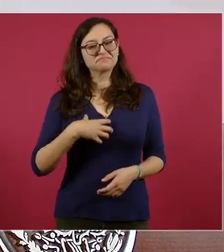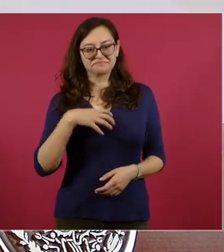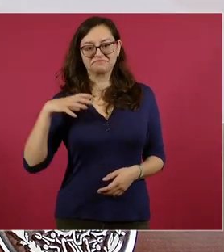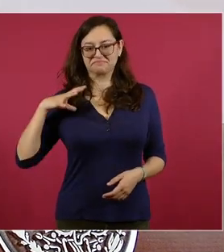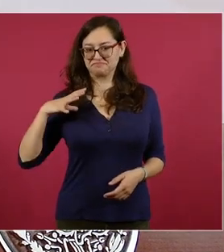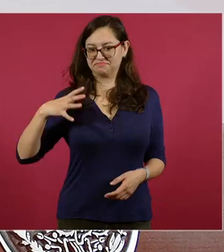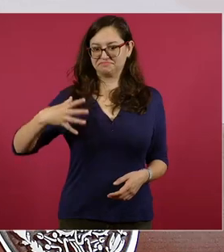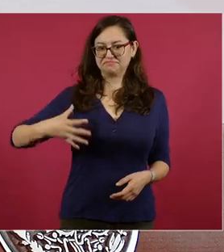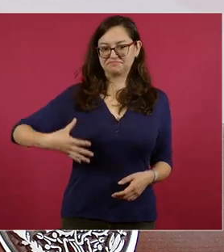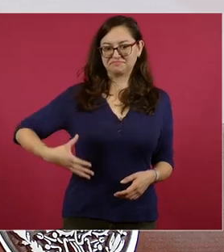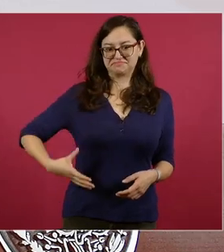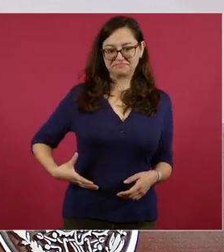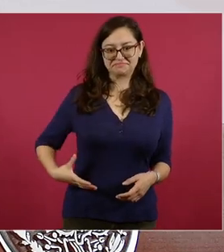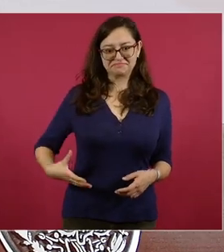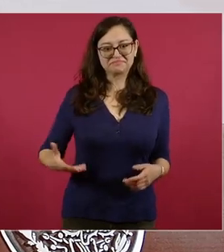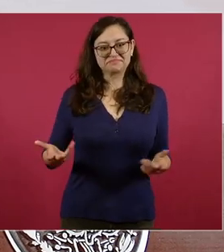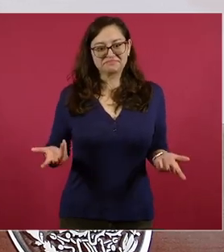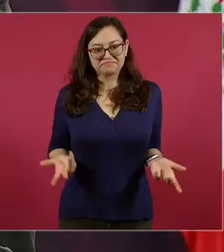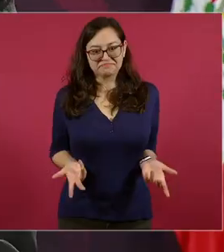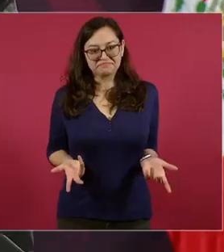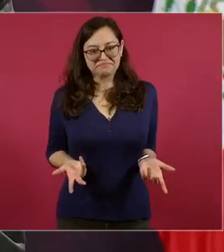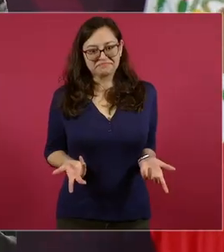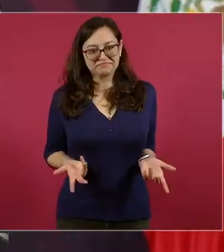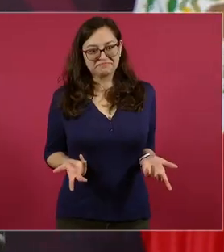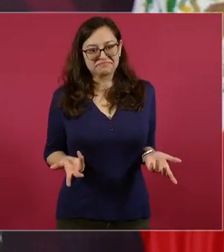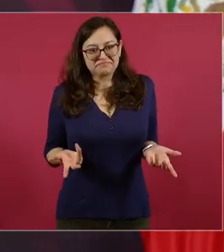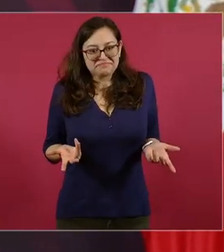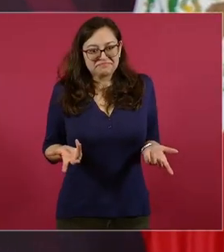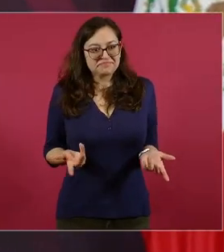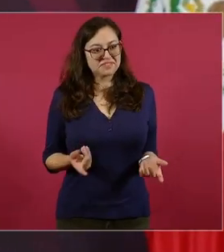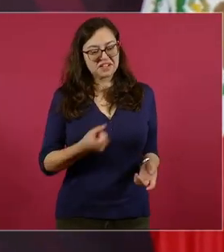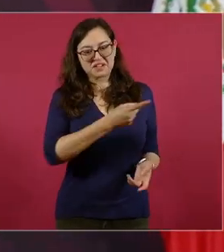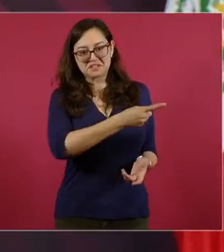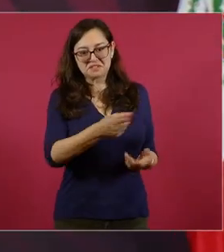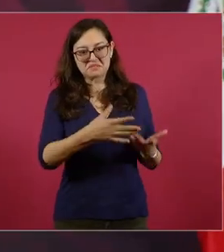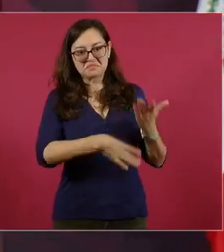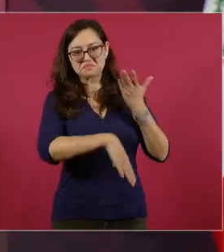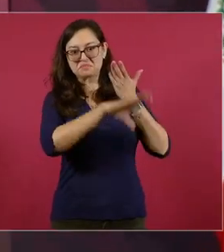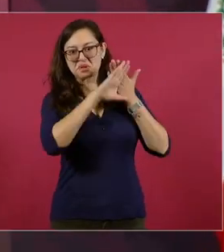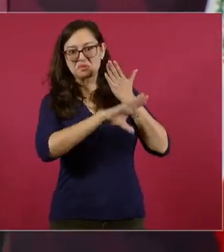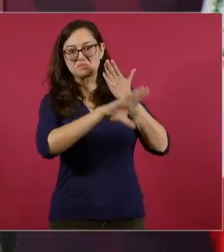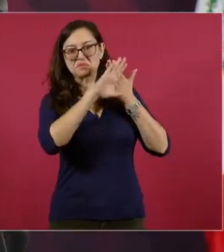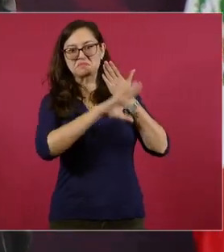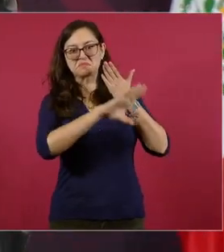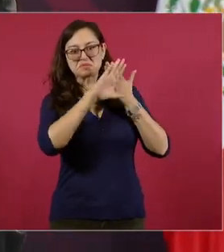porque son como pruebas de ácido